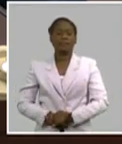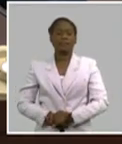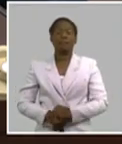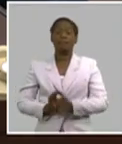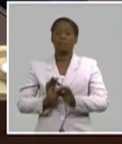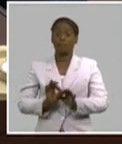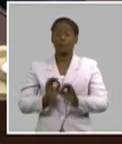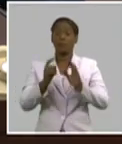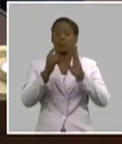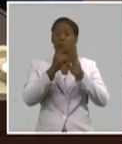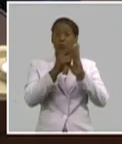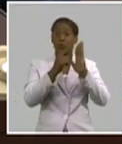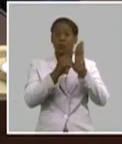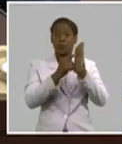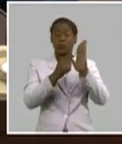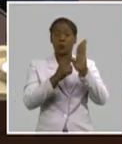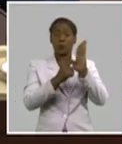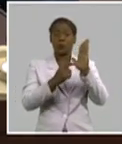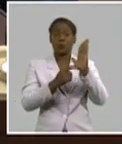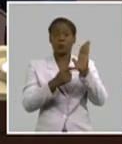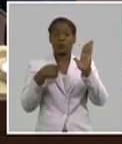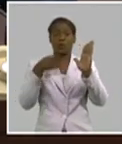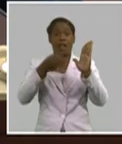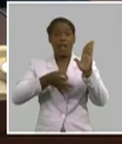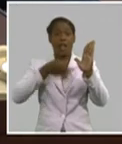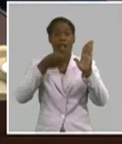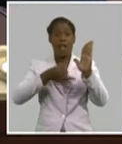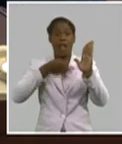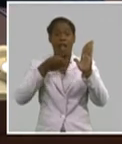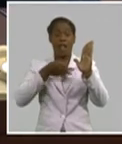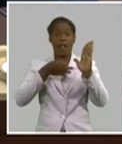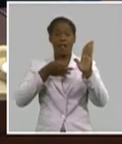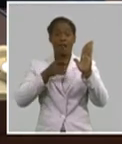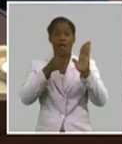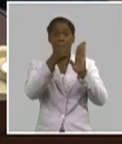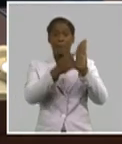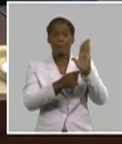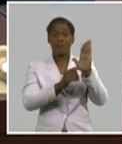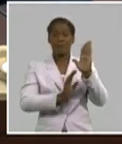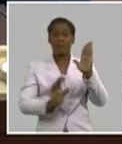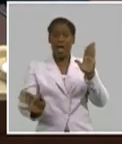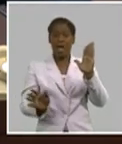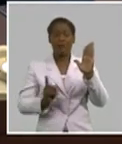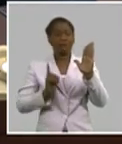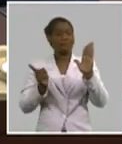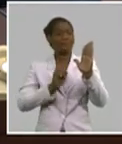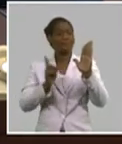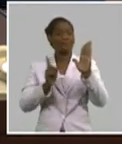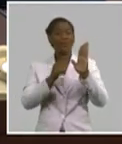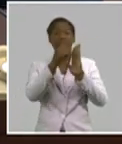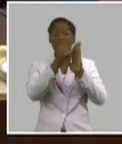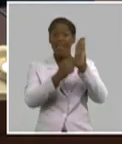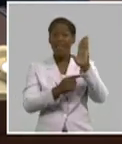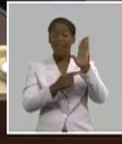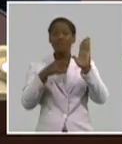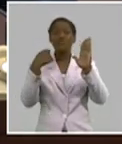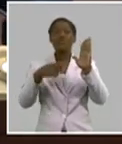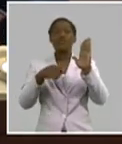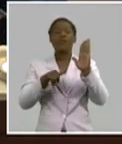todo eso, por muy bien que esté diseñado, no resuelve el problema. Aquí el problema es de conciencia, de compromiso,